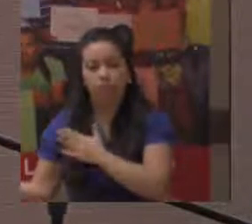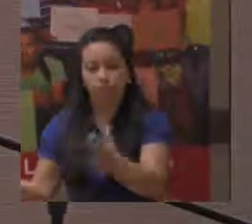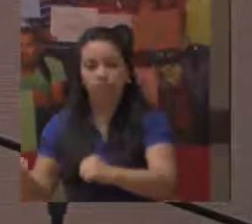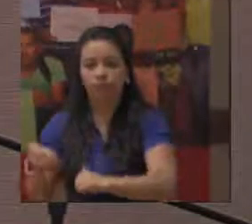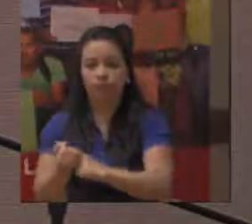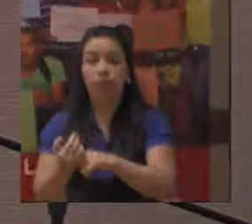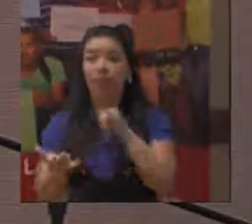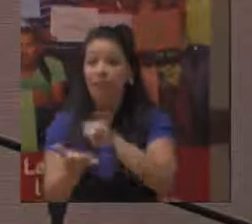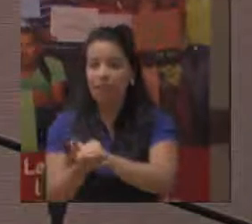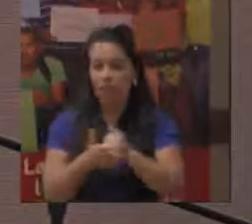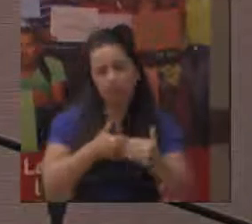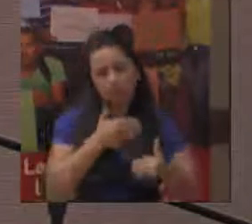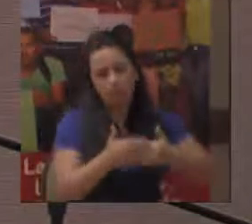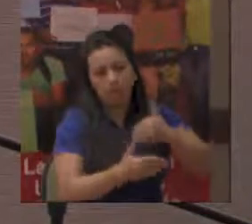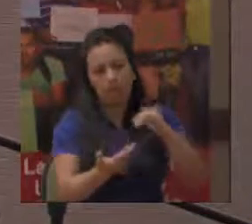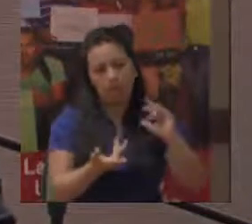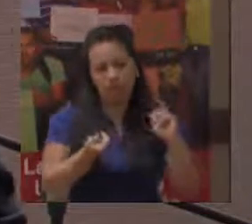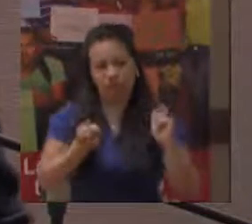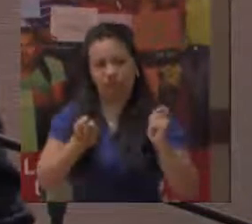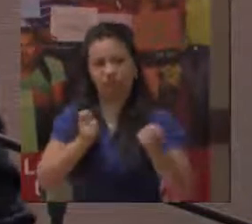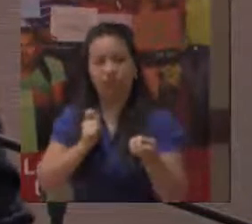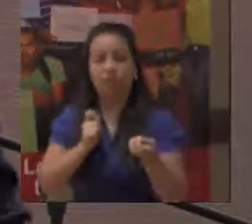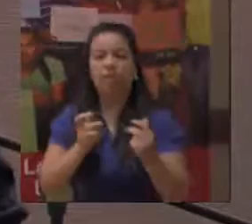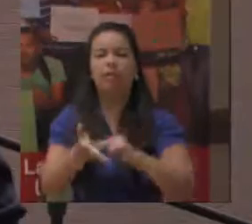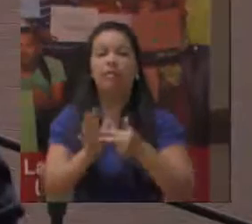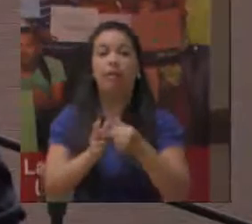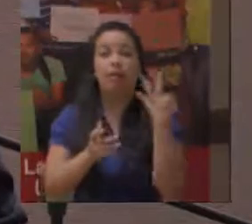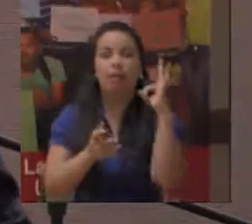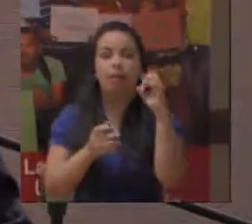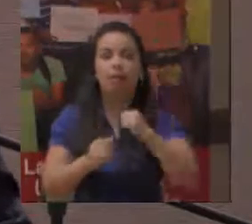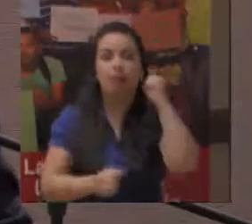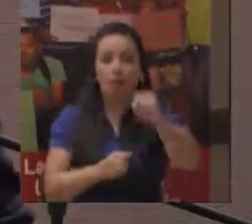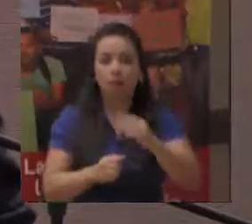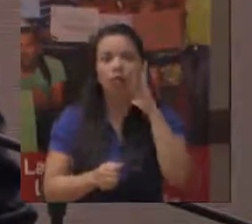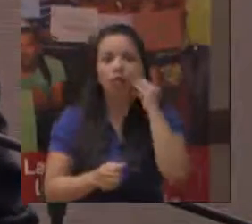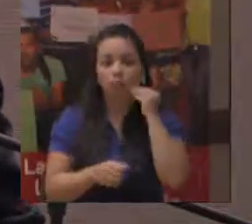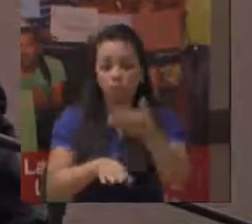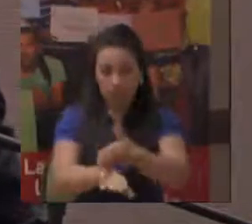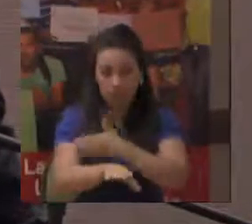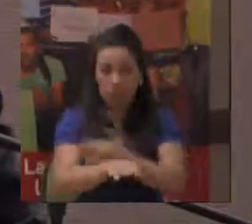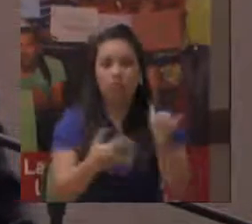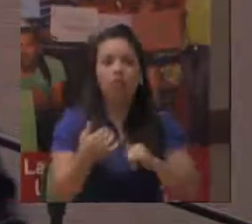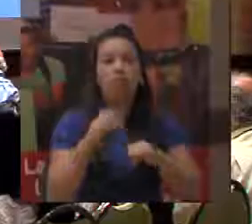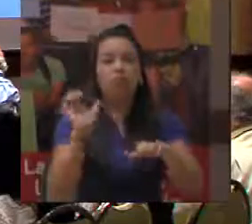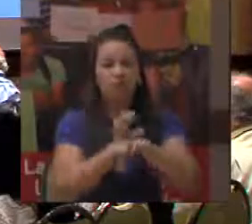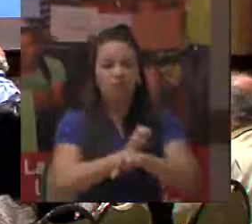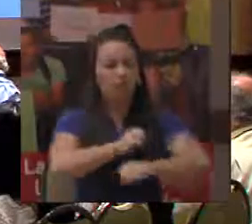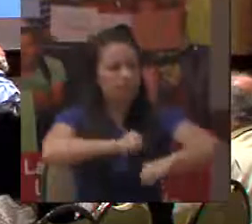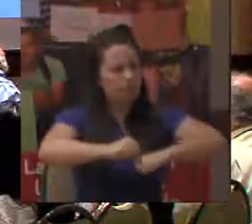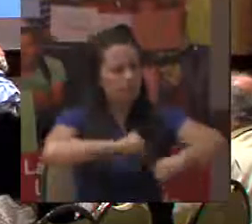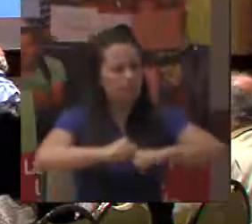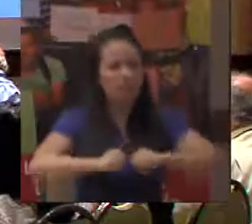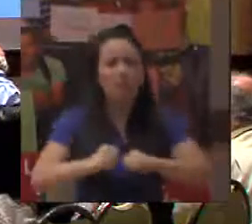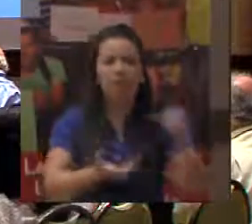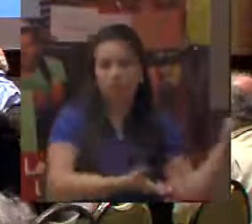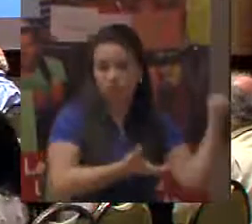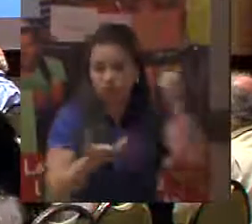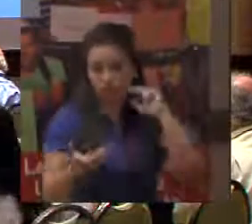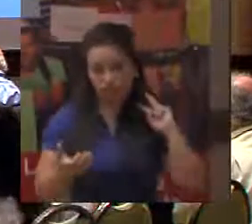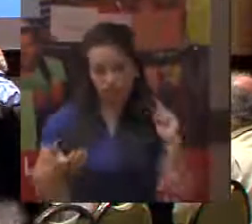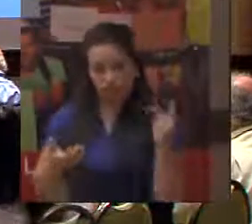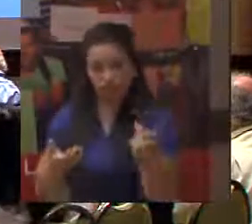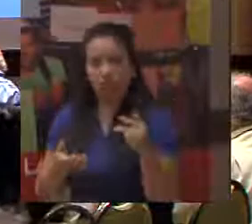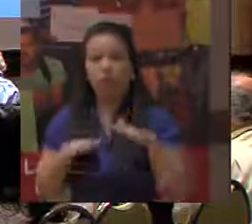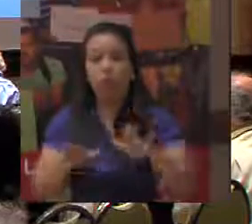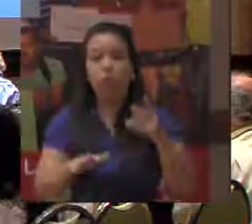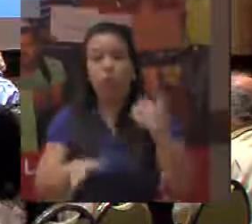Esta evolución son más de 13 años de experiencia por parte de la entidad, pero aquí mostramos la evolución presupuestal de la entidad